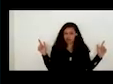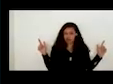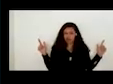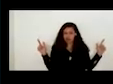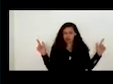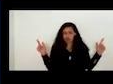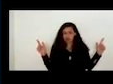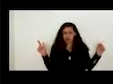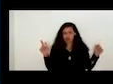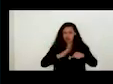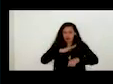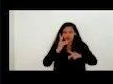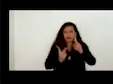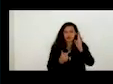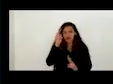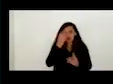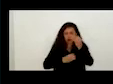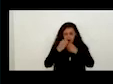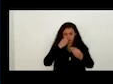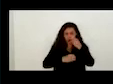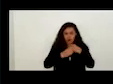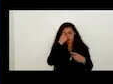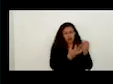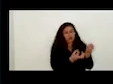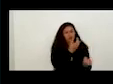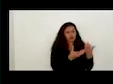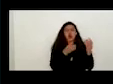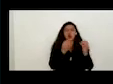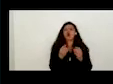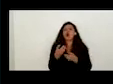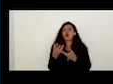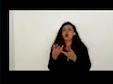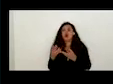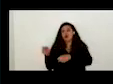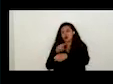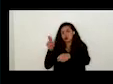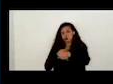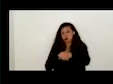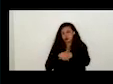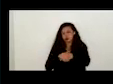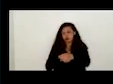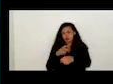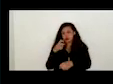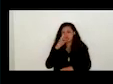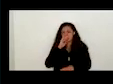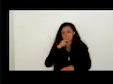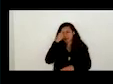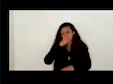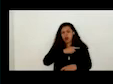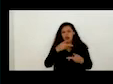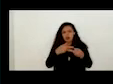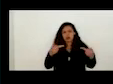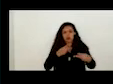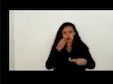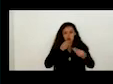verduras se consuman, tanto sometidas a cocción o en crudo, sería lo mejor para cualquier platillo. O sea,